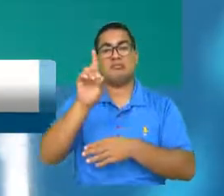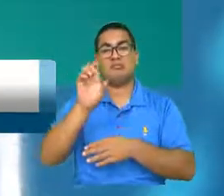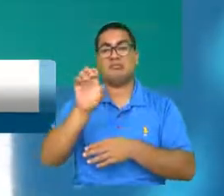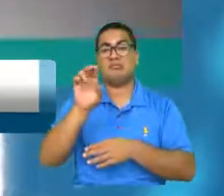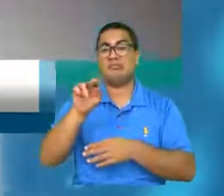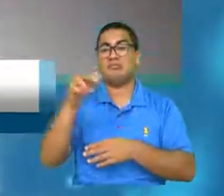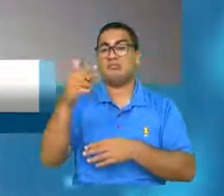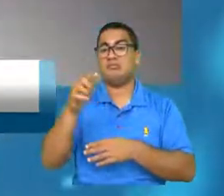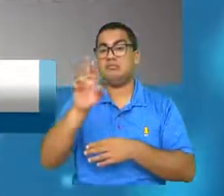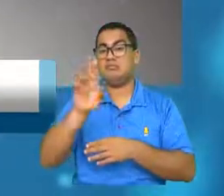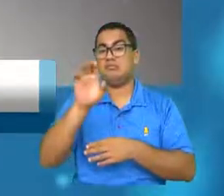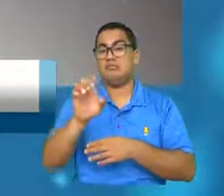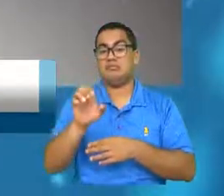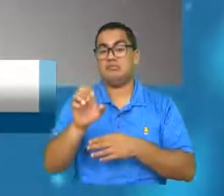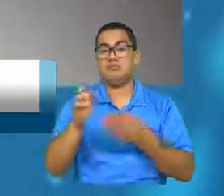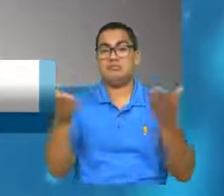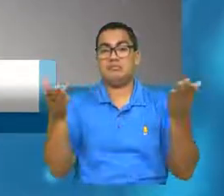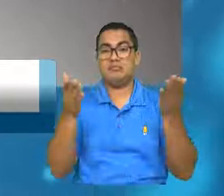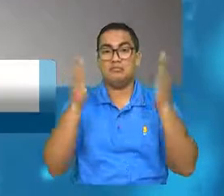el chikungunya,